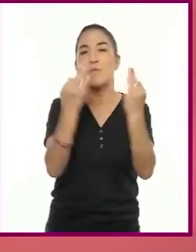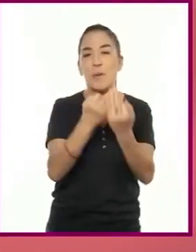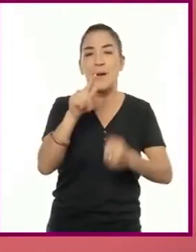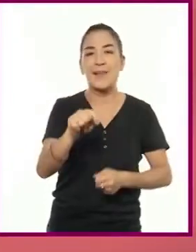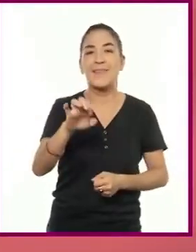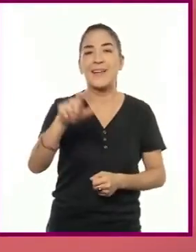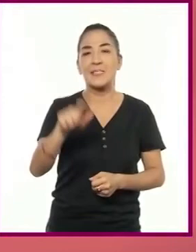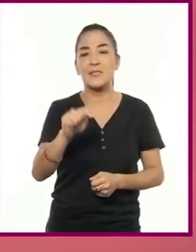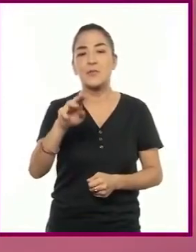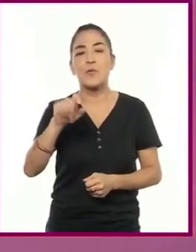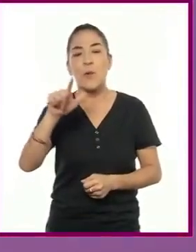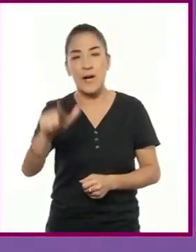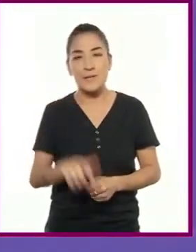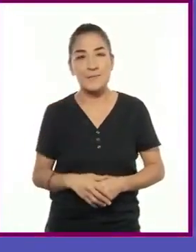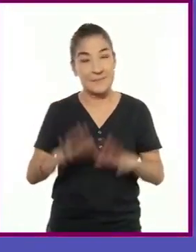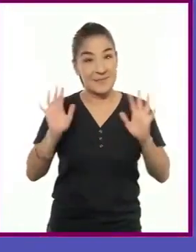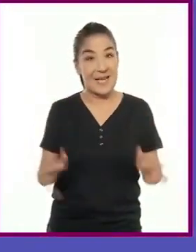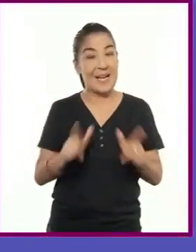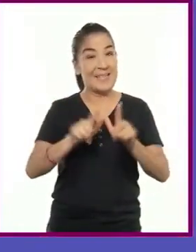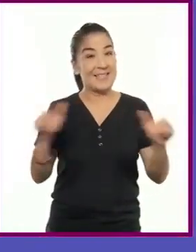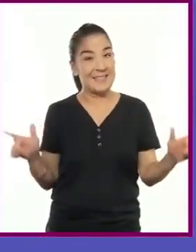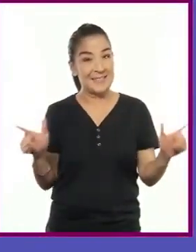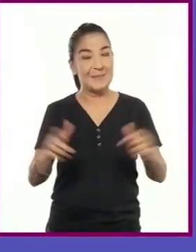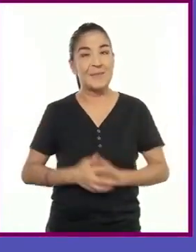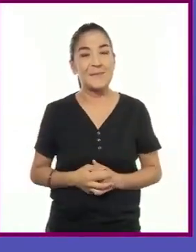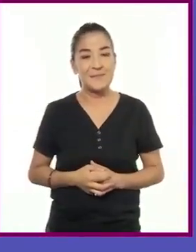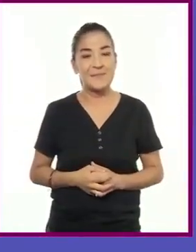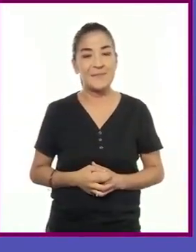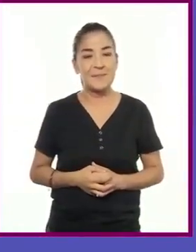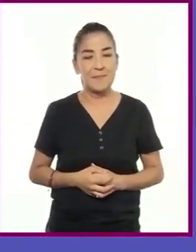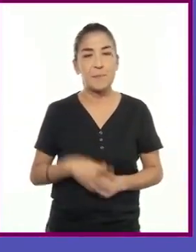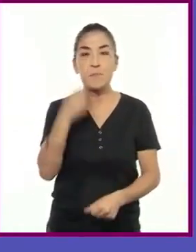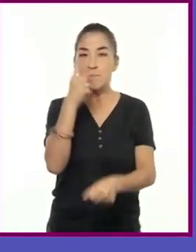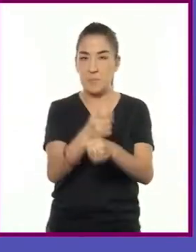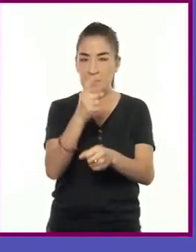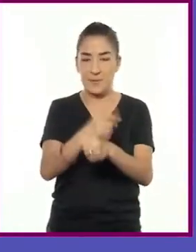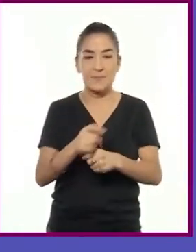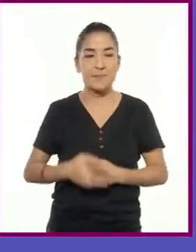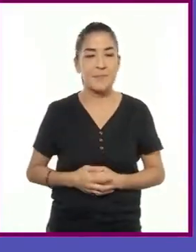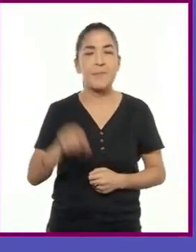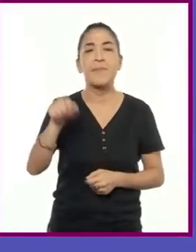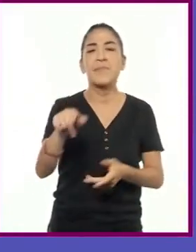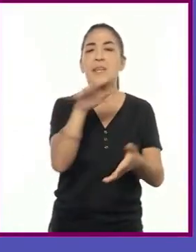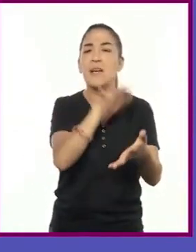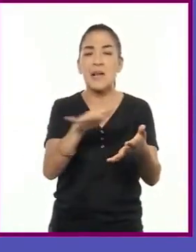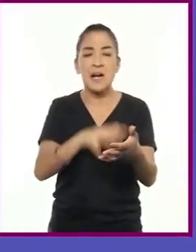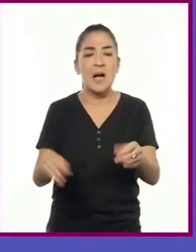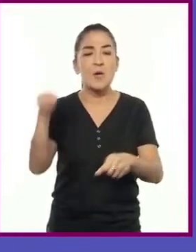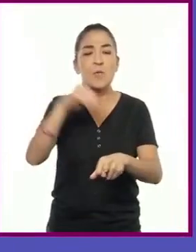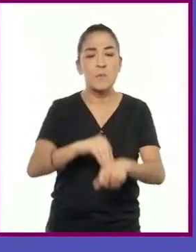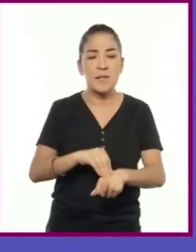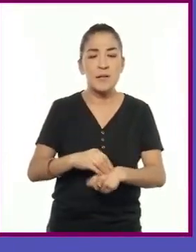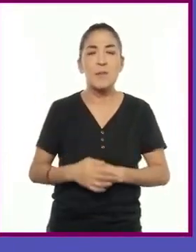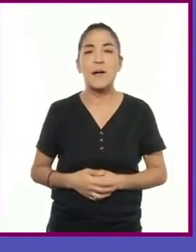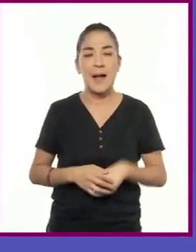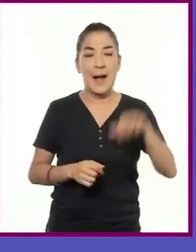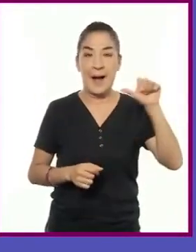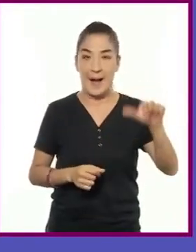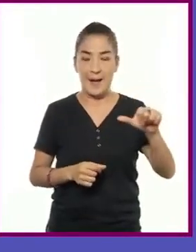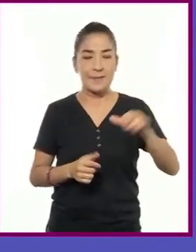textuales. ¿Listas y listos? 1. En un texto argumentativo, inciso